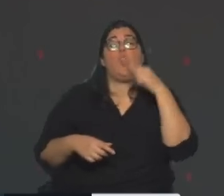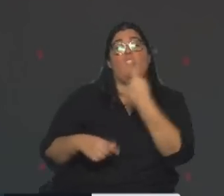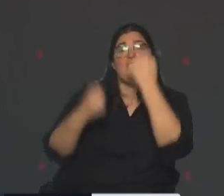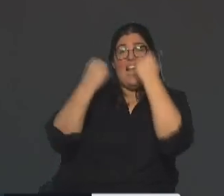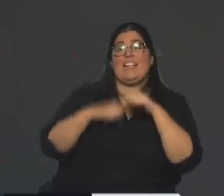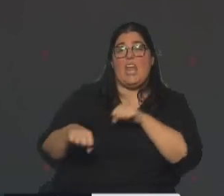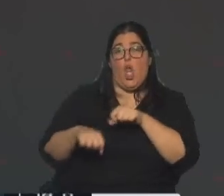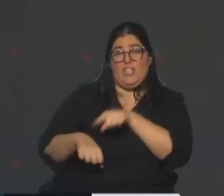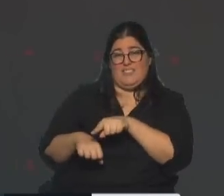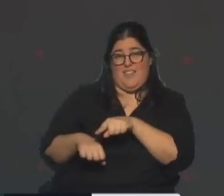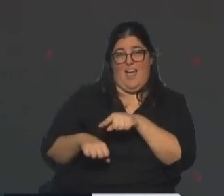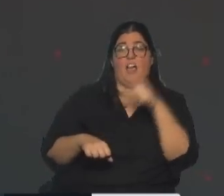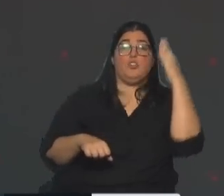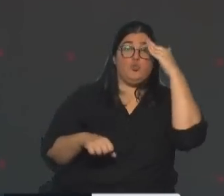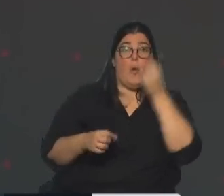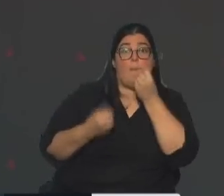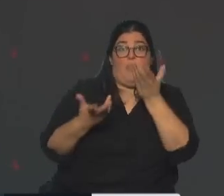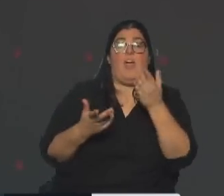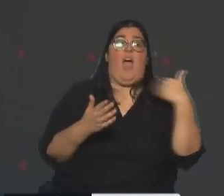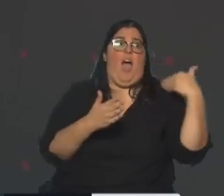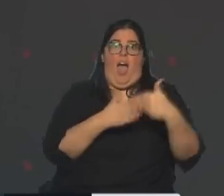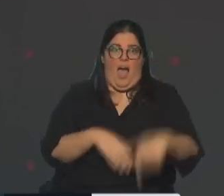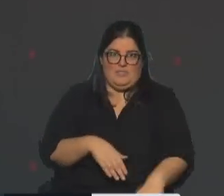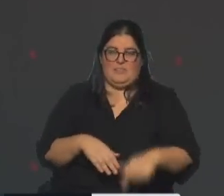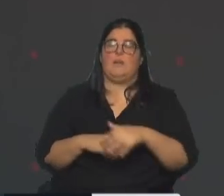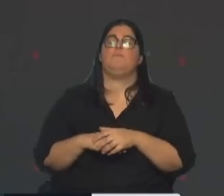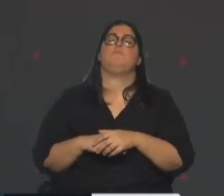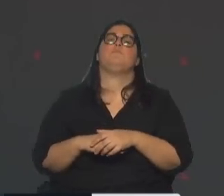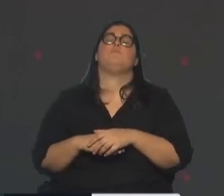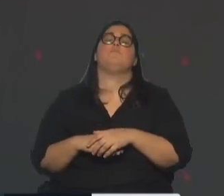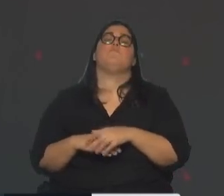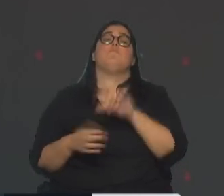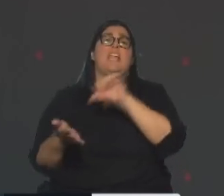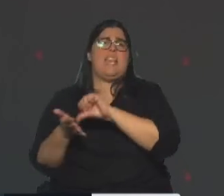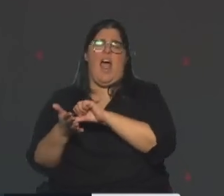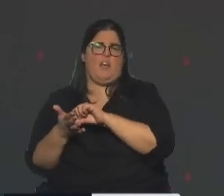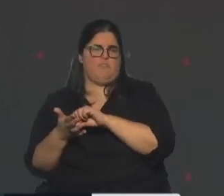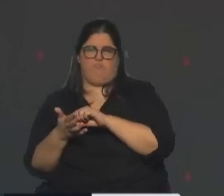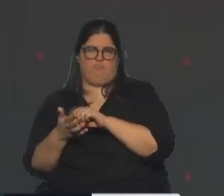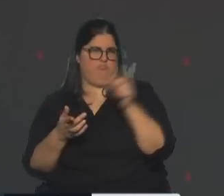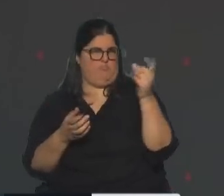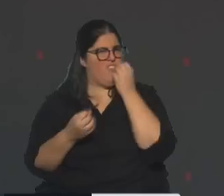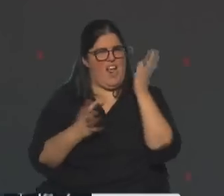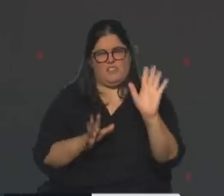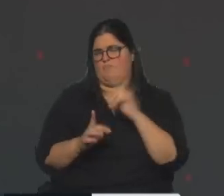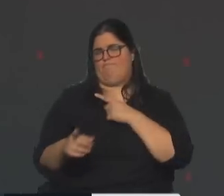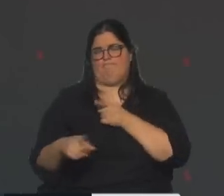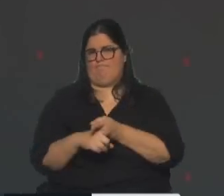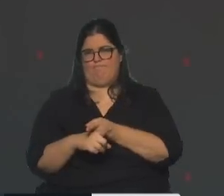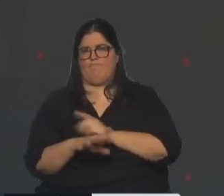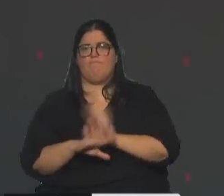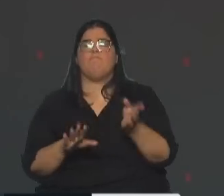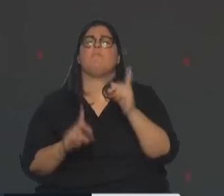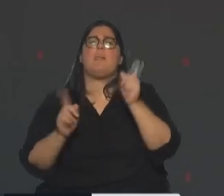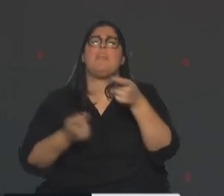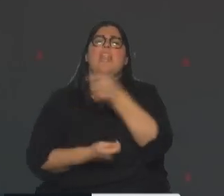Donald Trump. Bueno, esto lo que hace es continuar. Irán se opone a que siga ocurriendo esto. Hay también algunas